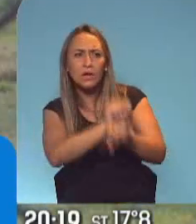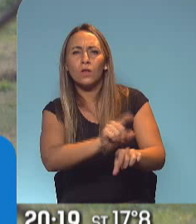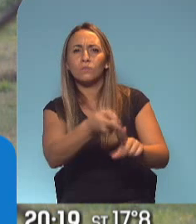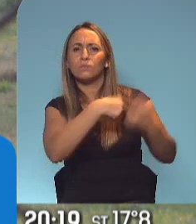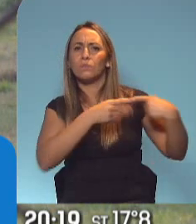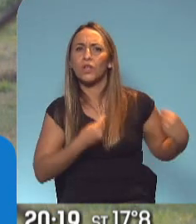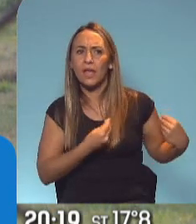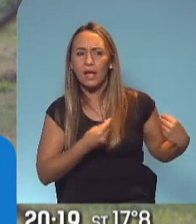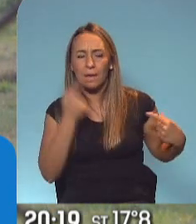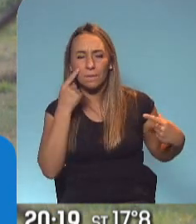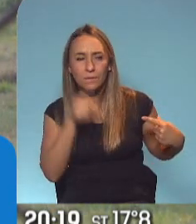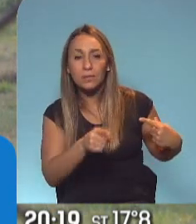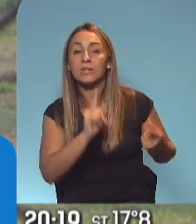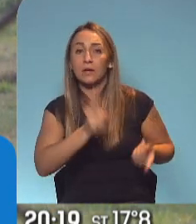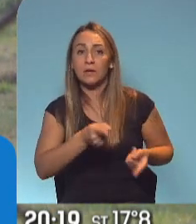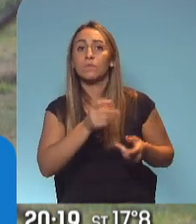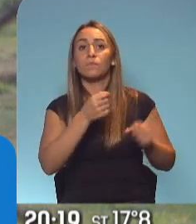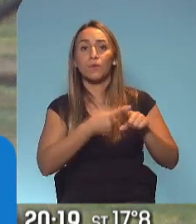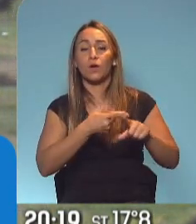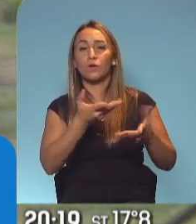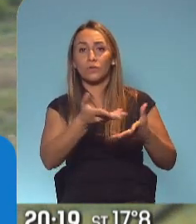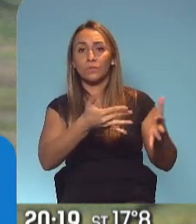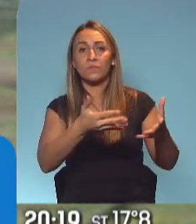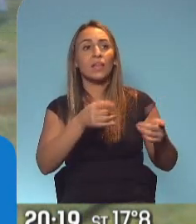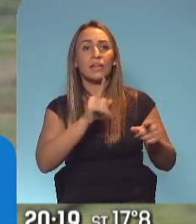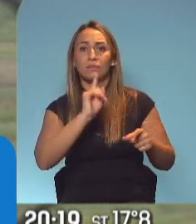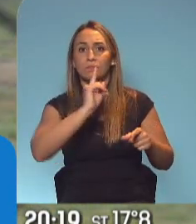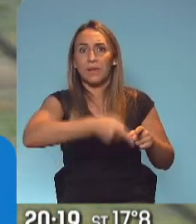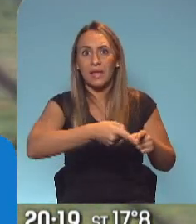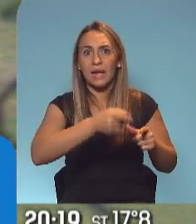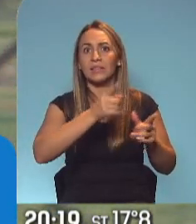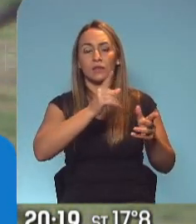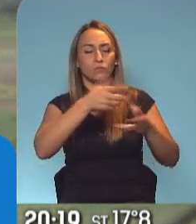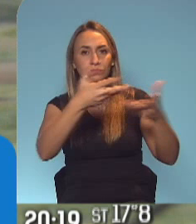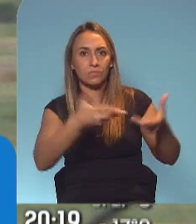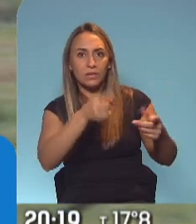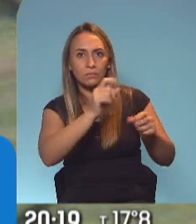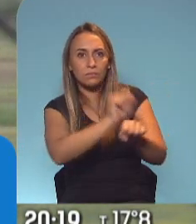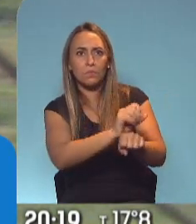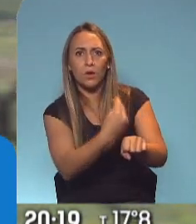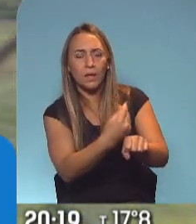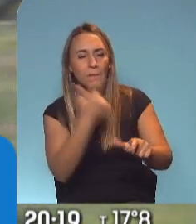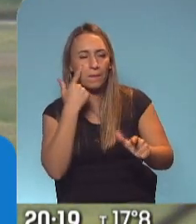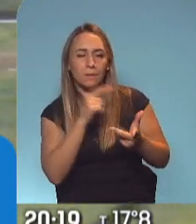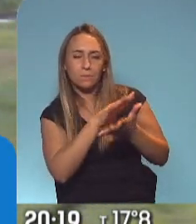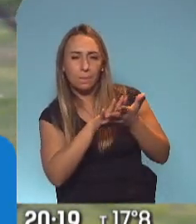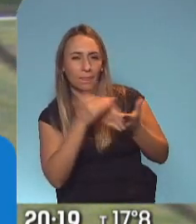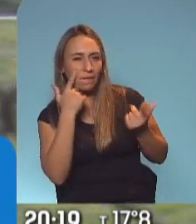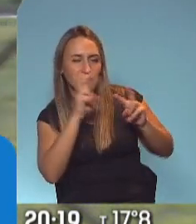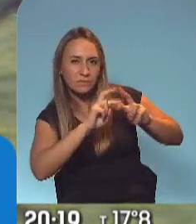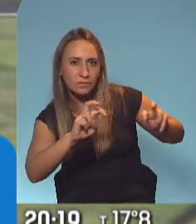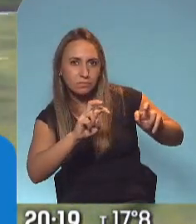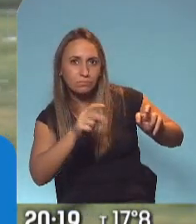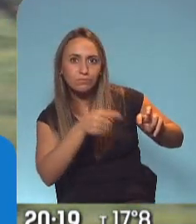en función del delito y de la pena que estaban cumpliendo, si correspondía disponer en forma inmediata algún grado